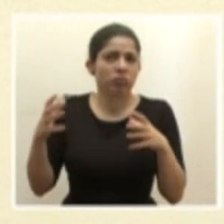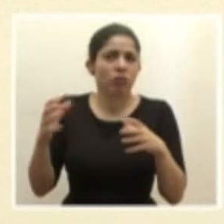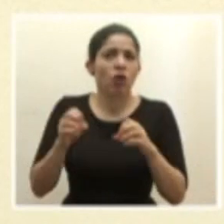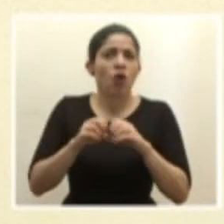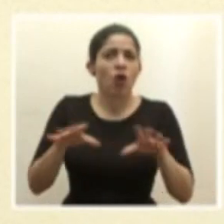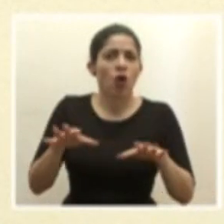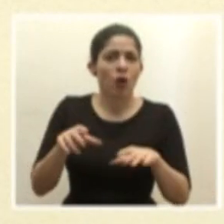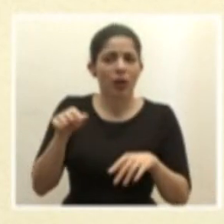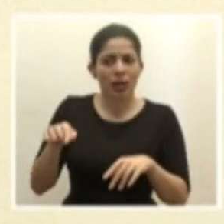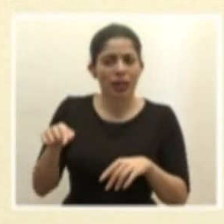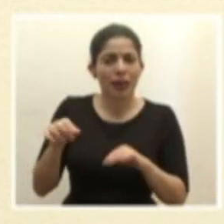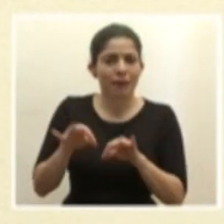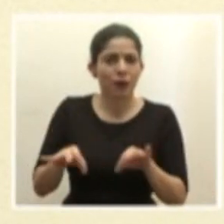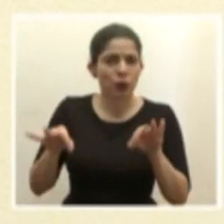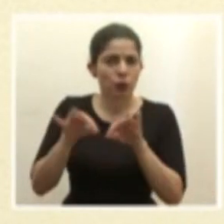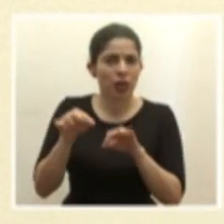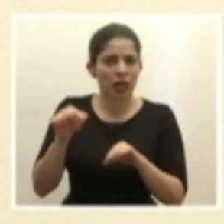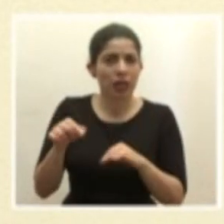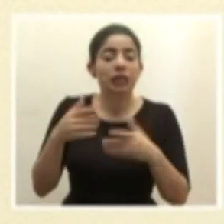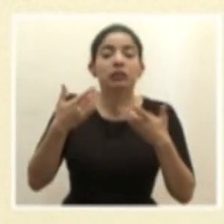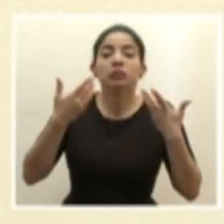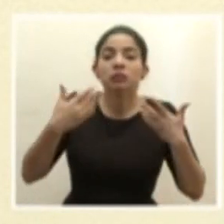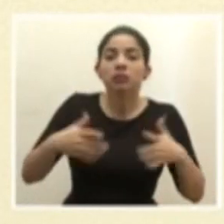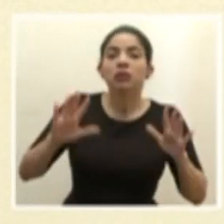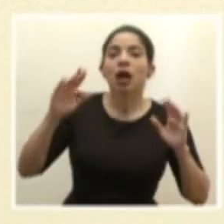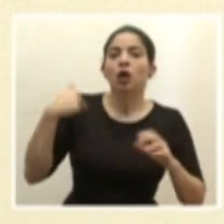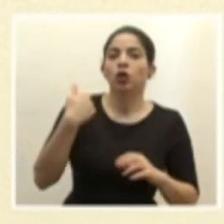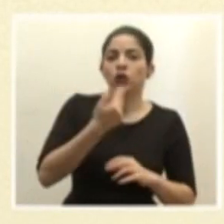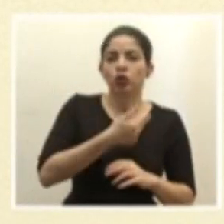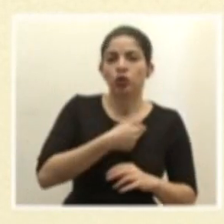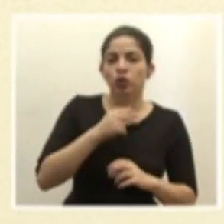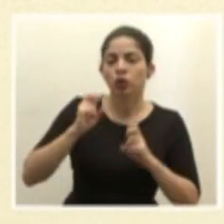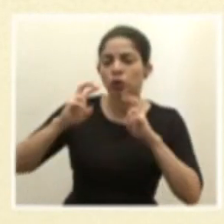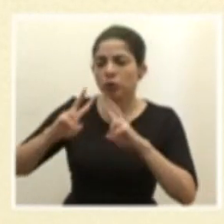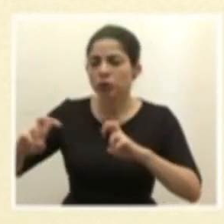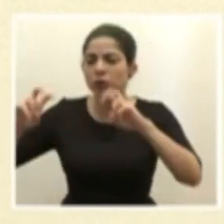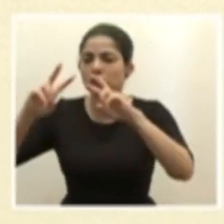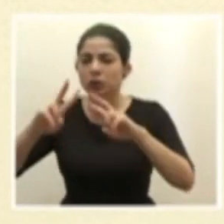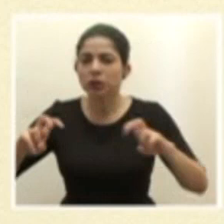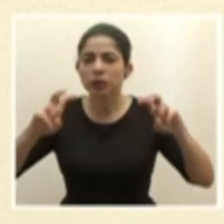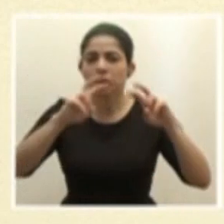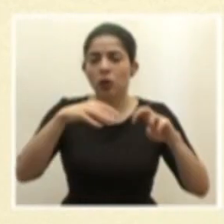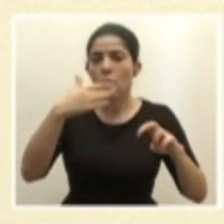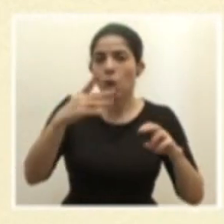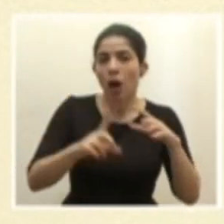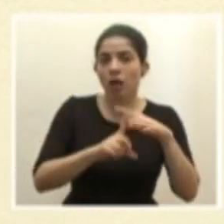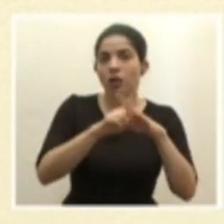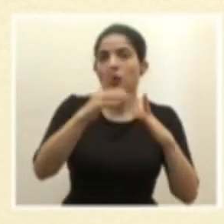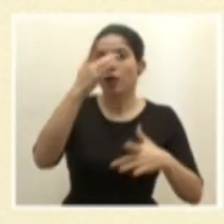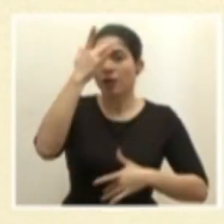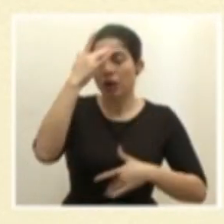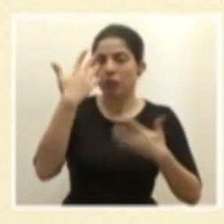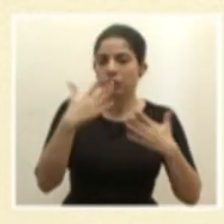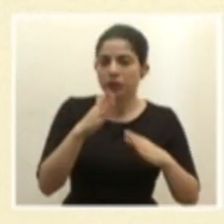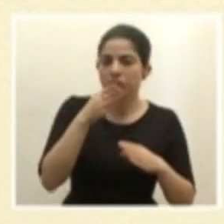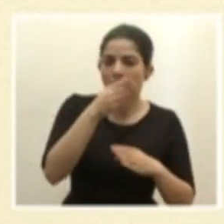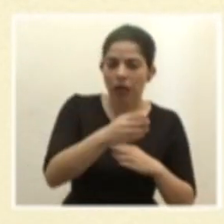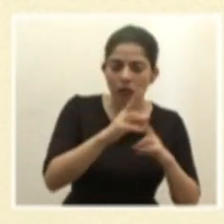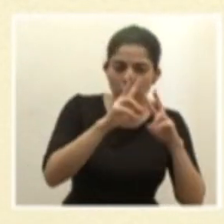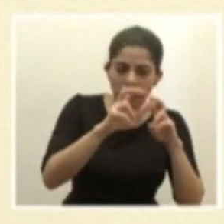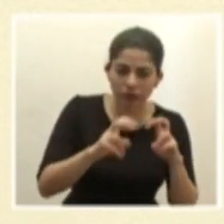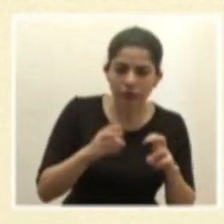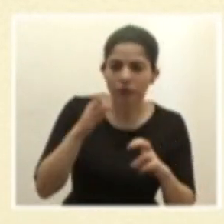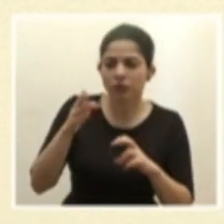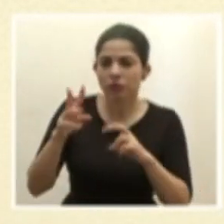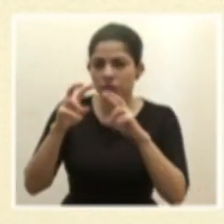COVID. Y nosotros ya hemos estado, pues, en realidad abordando los casos que se han ido presentando. En realidad ha habido todo